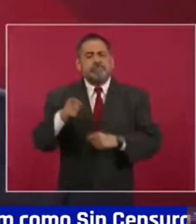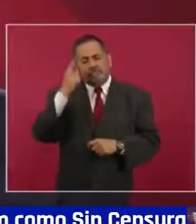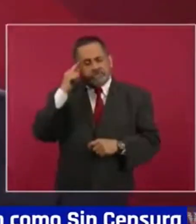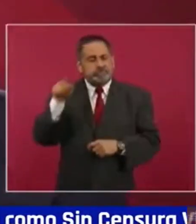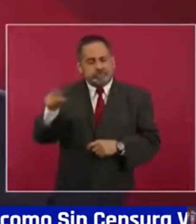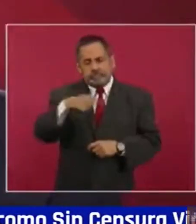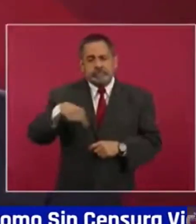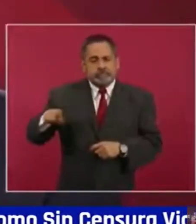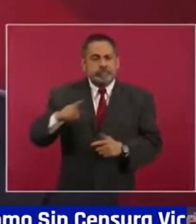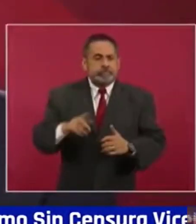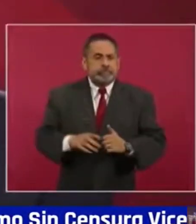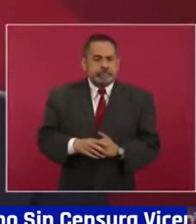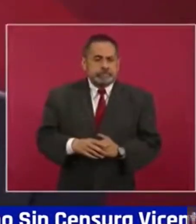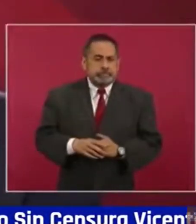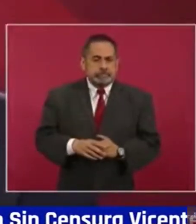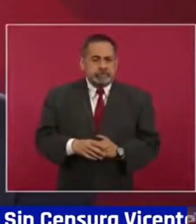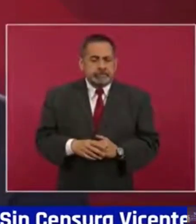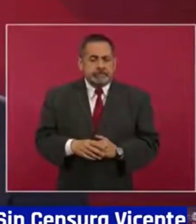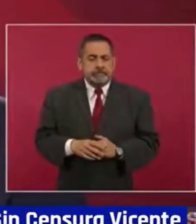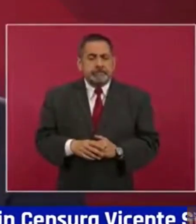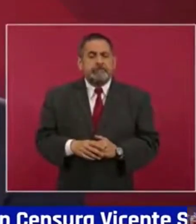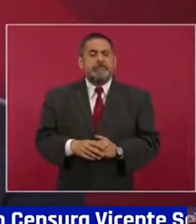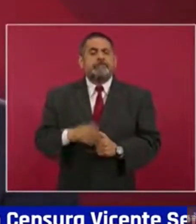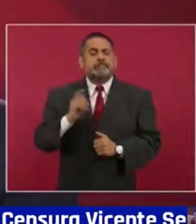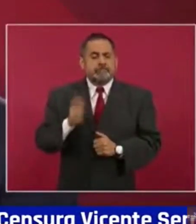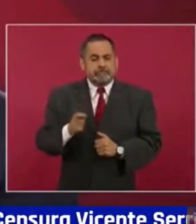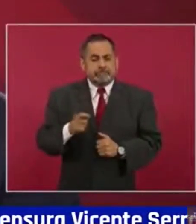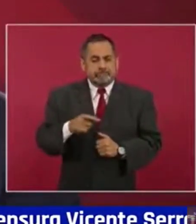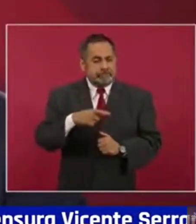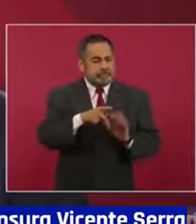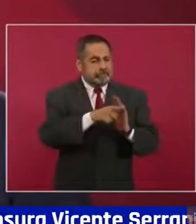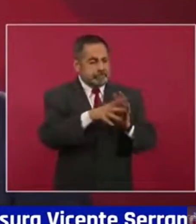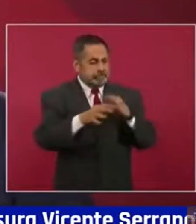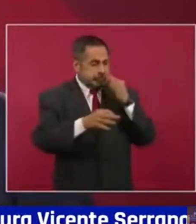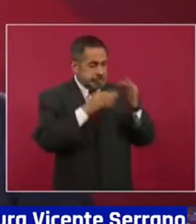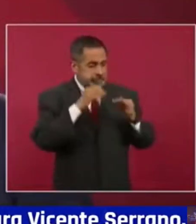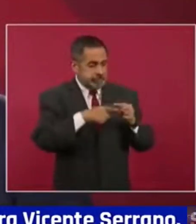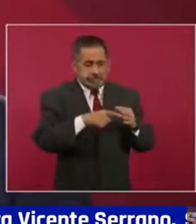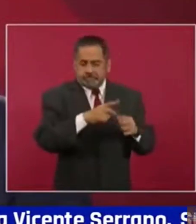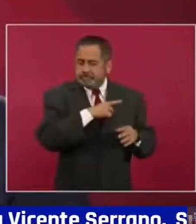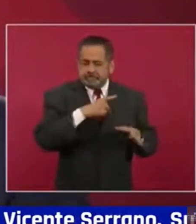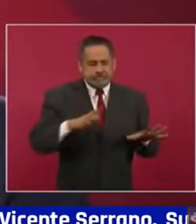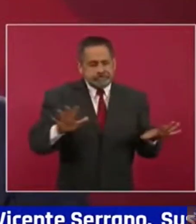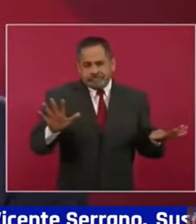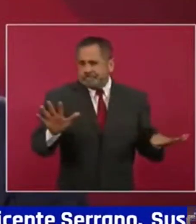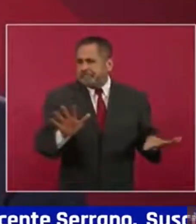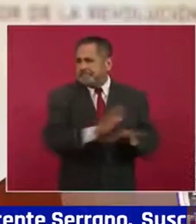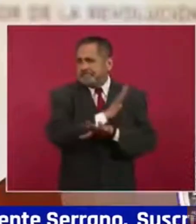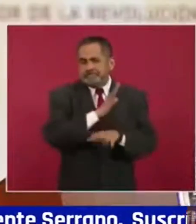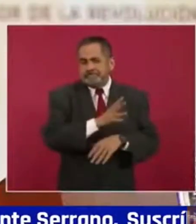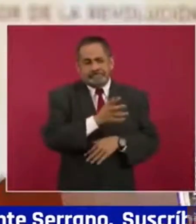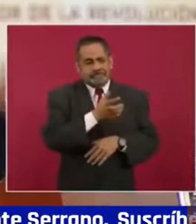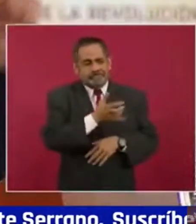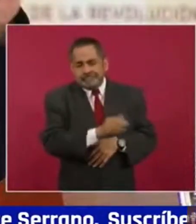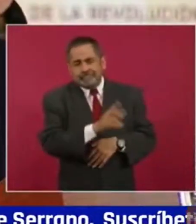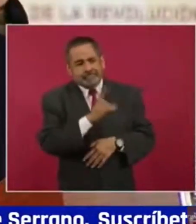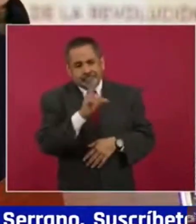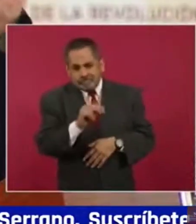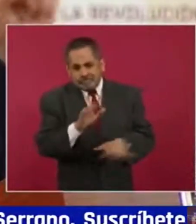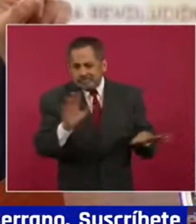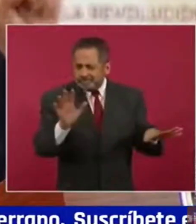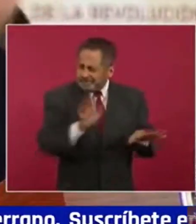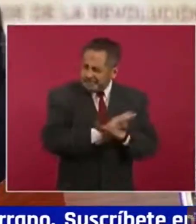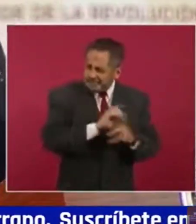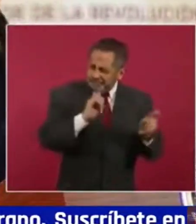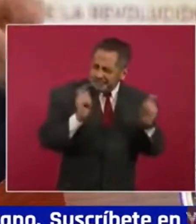hacía en televisión un análisis de la situación si llegaba López Obrador a la presidencia y cómo